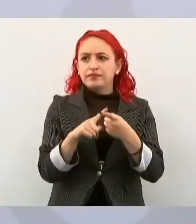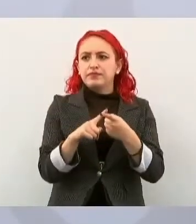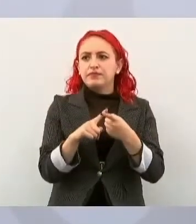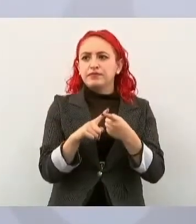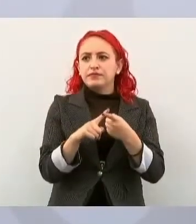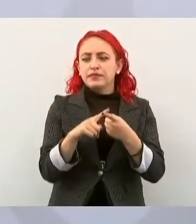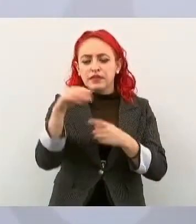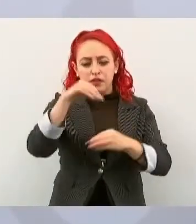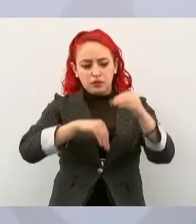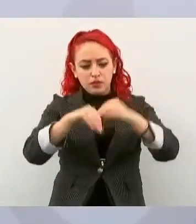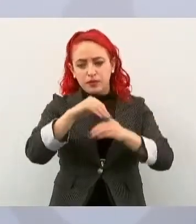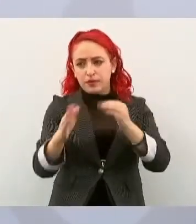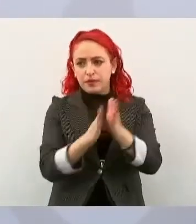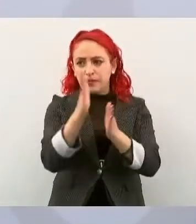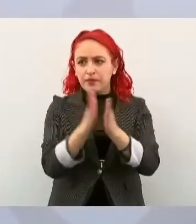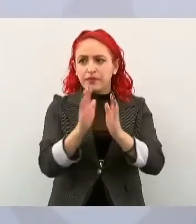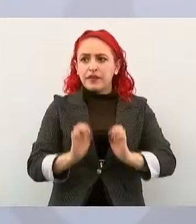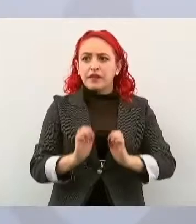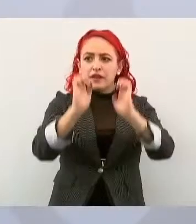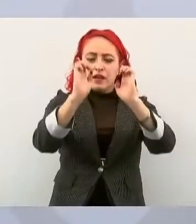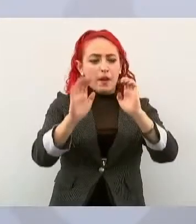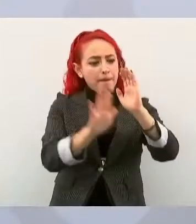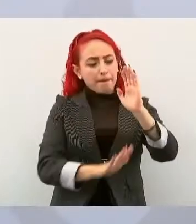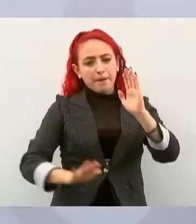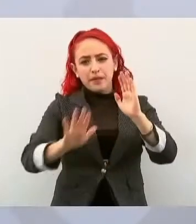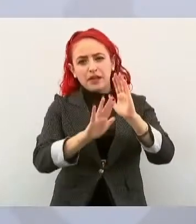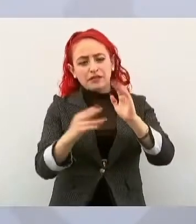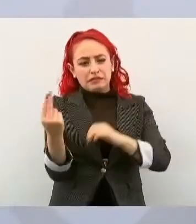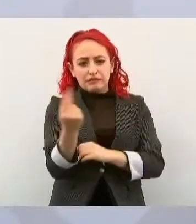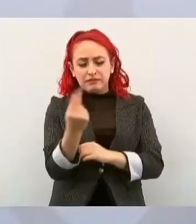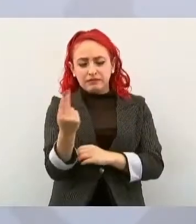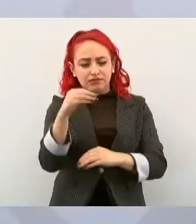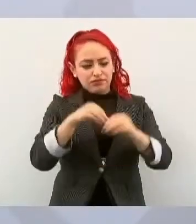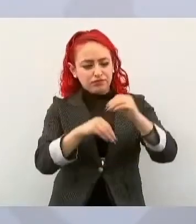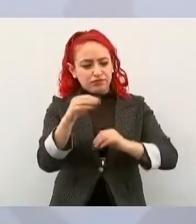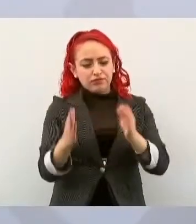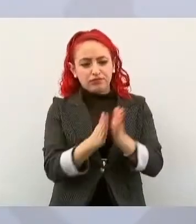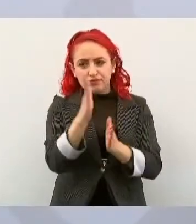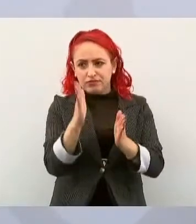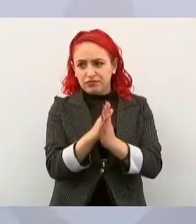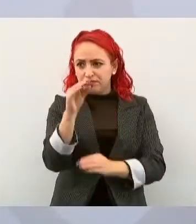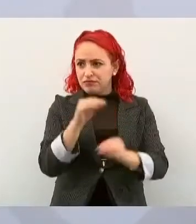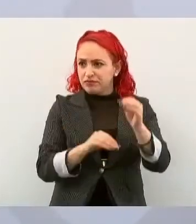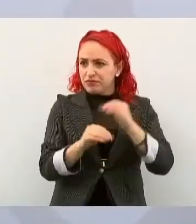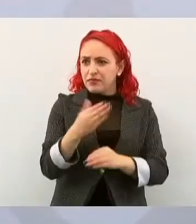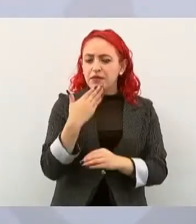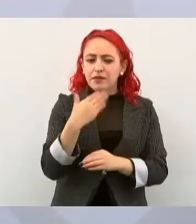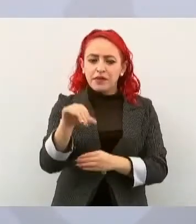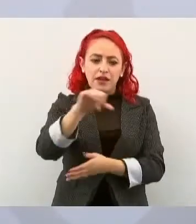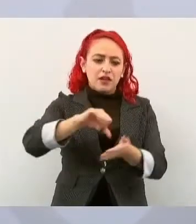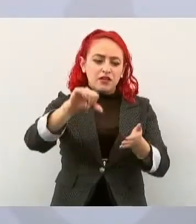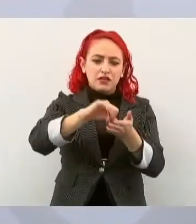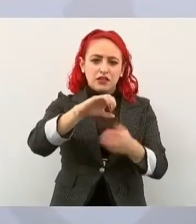pues la infraestructura básica, que estén